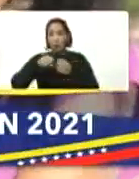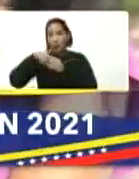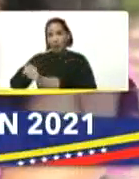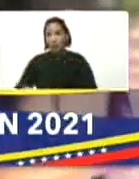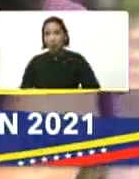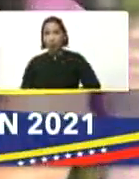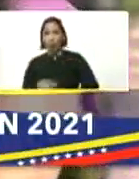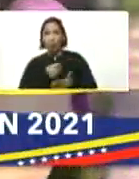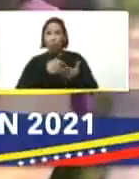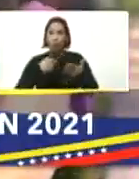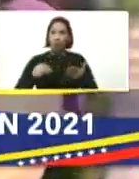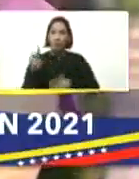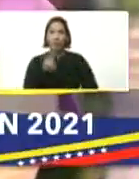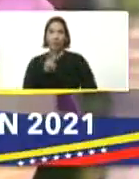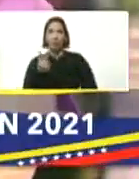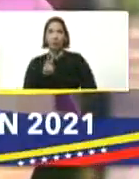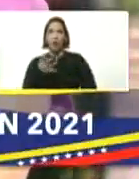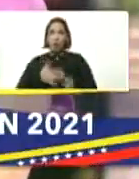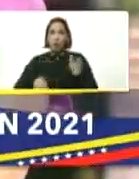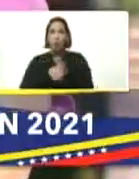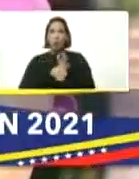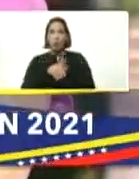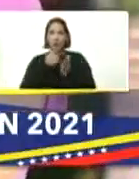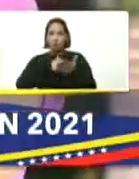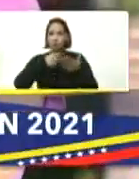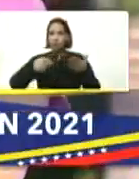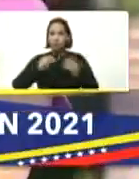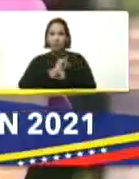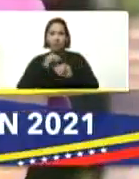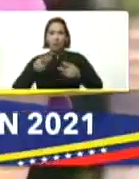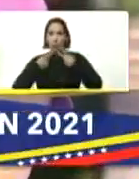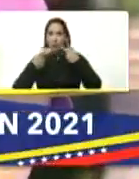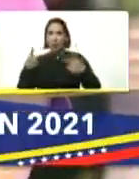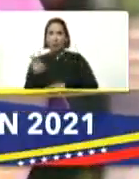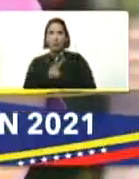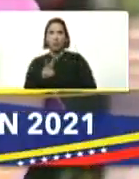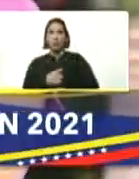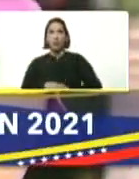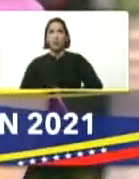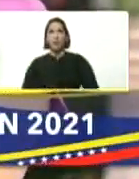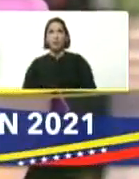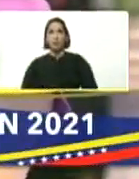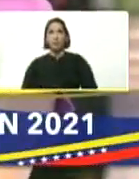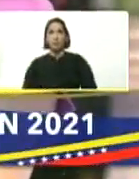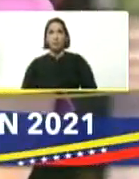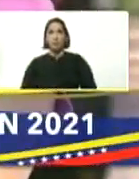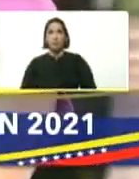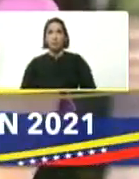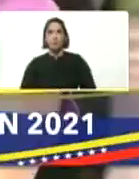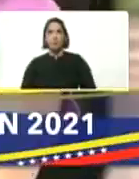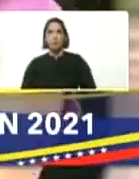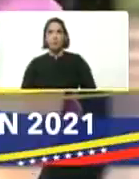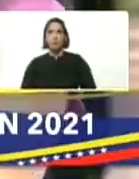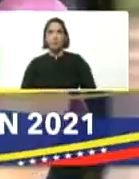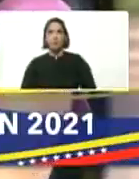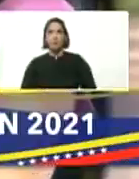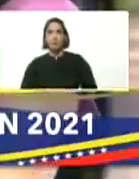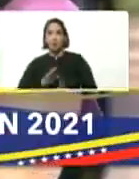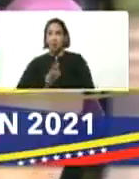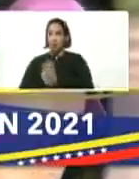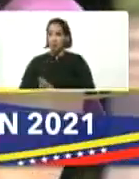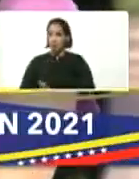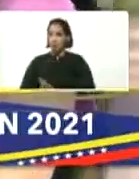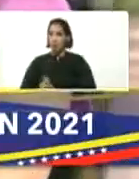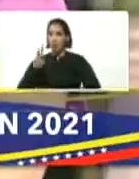el de Venezuela y lo retomé una vez publicado el de Venezuela, Más allá de mentiras y mitos, y lo he acabado a principios